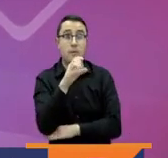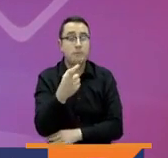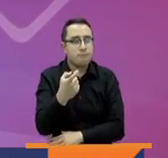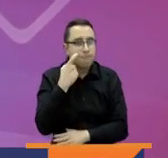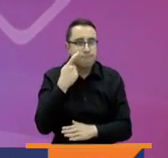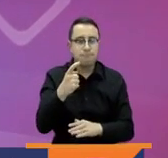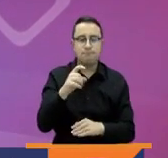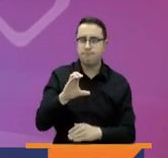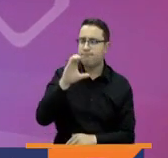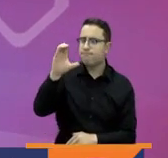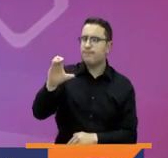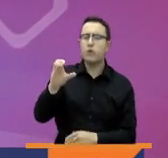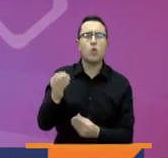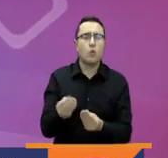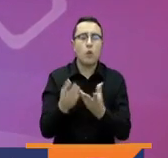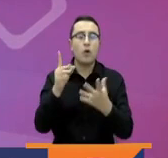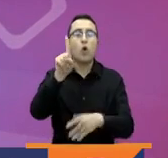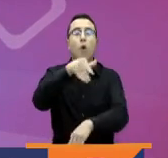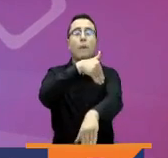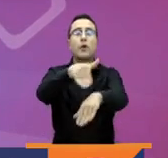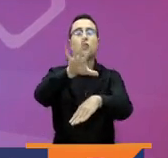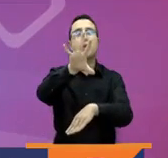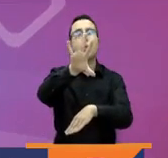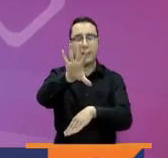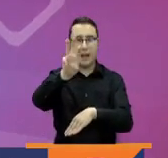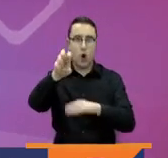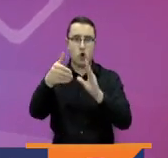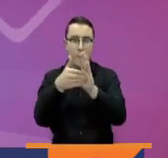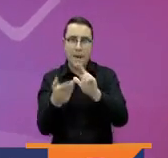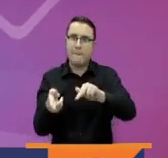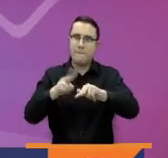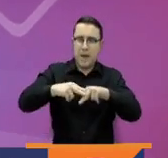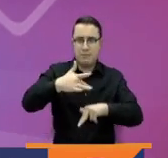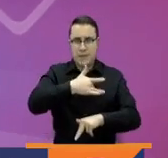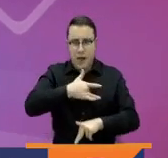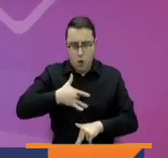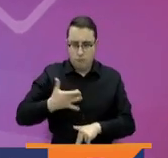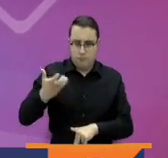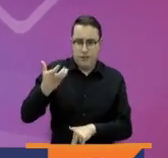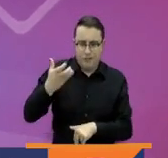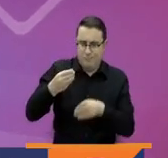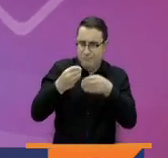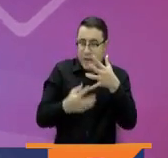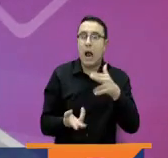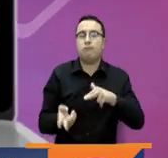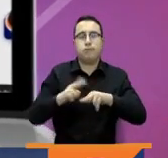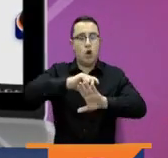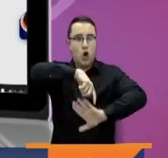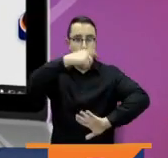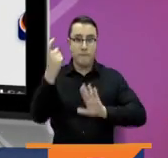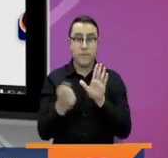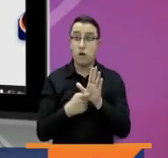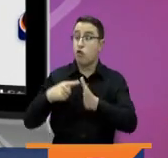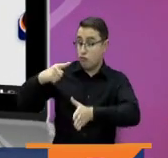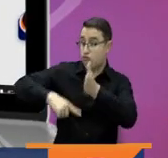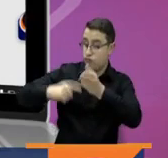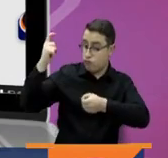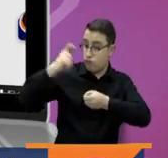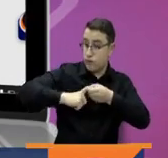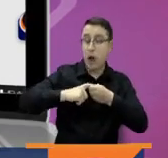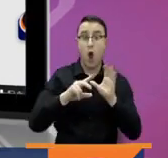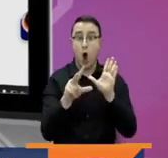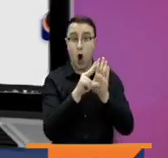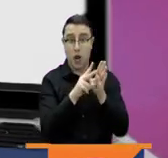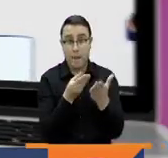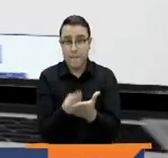es de 1.058.000 pesos más todas las prestaciones de ley. Si es contratado, no paga alojamiento, pero sí debe asumir el costo